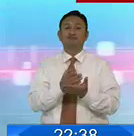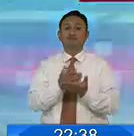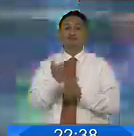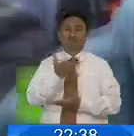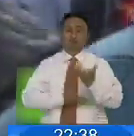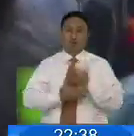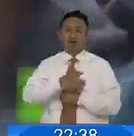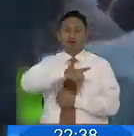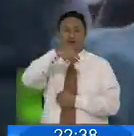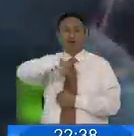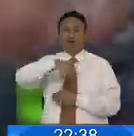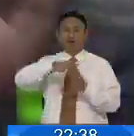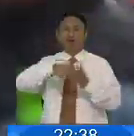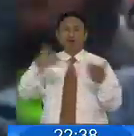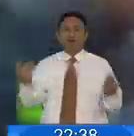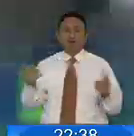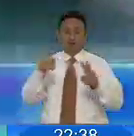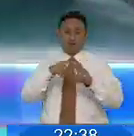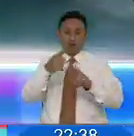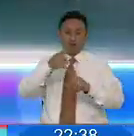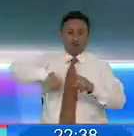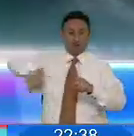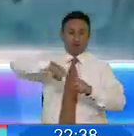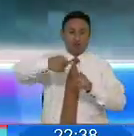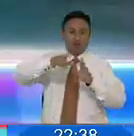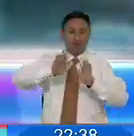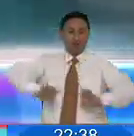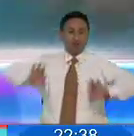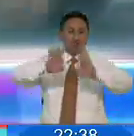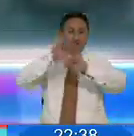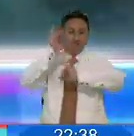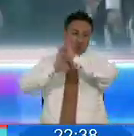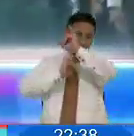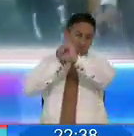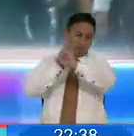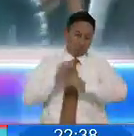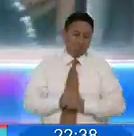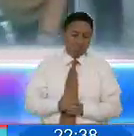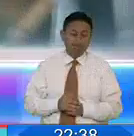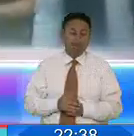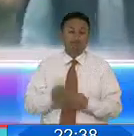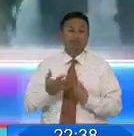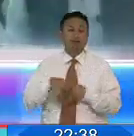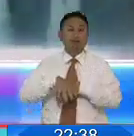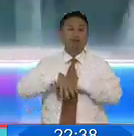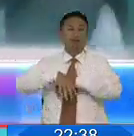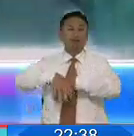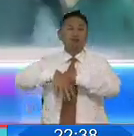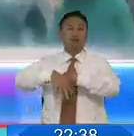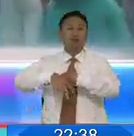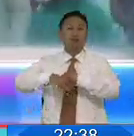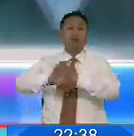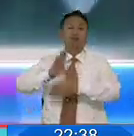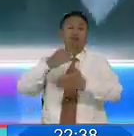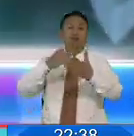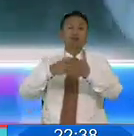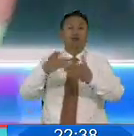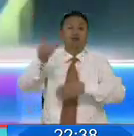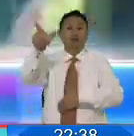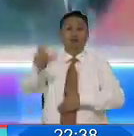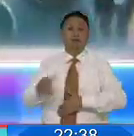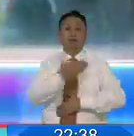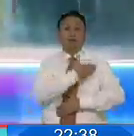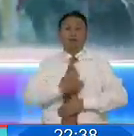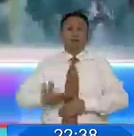aquí en el comercio tv al volver en lo más destacado del acontecer internacional marchas en bolivia en contra de la autoproclamación